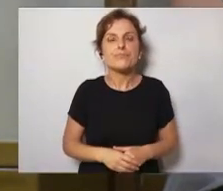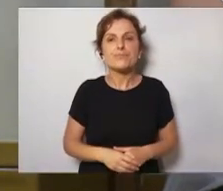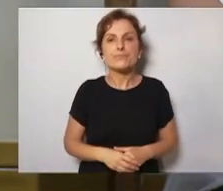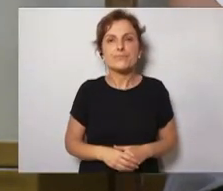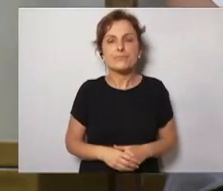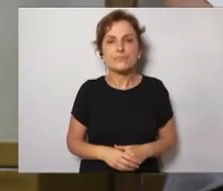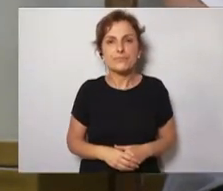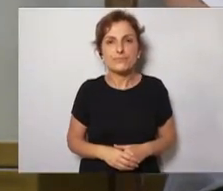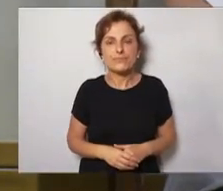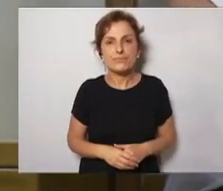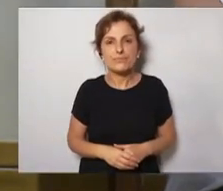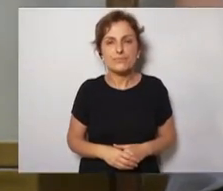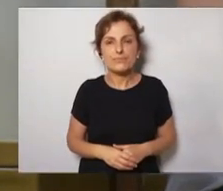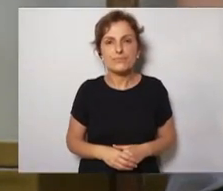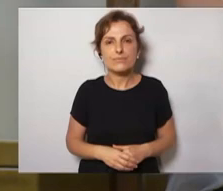todo